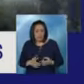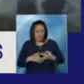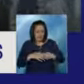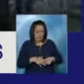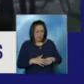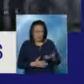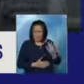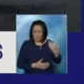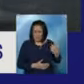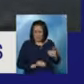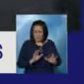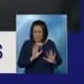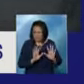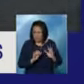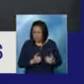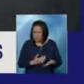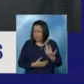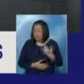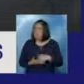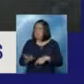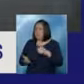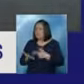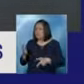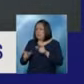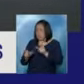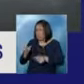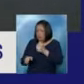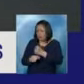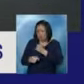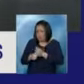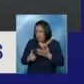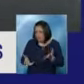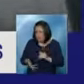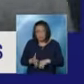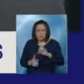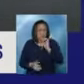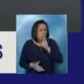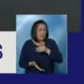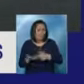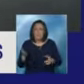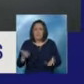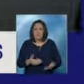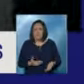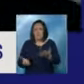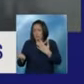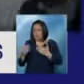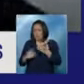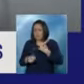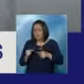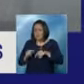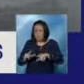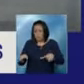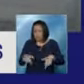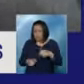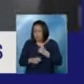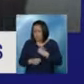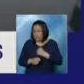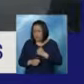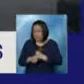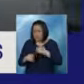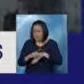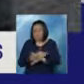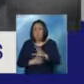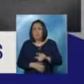empezó antes de las 10. ¿Qué personal había? ¿Trabajadores? Se habla también de que había una convocatoria para puestos laborales dentro del Arcomar.